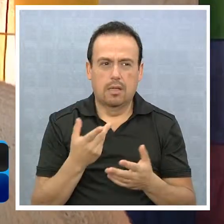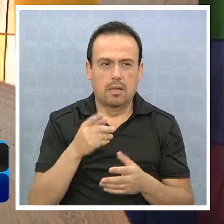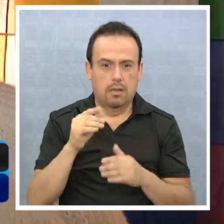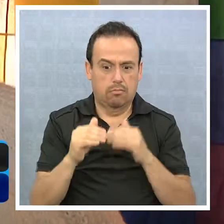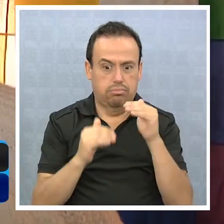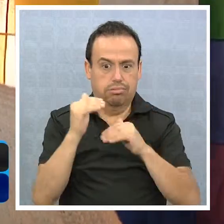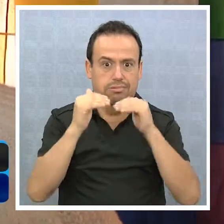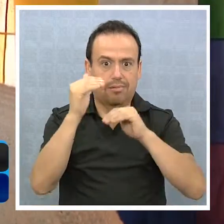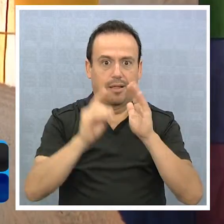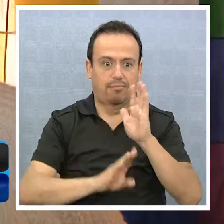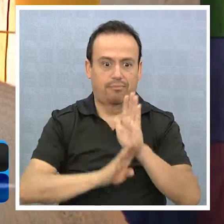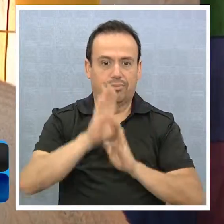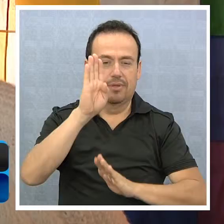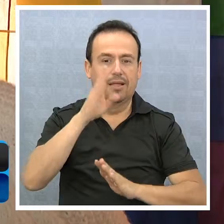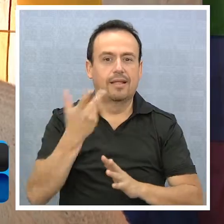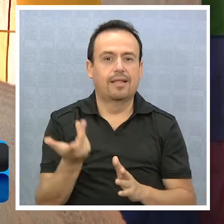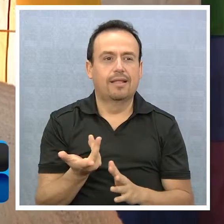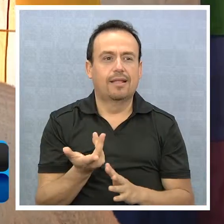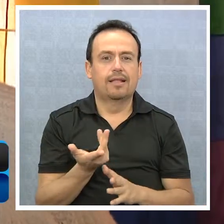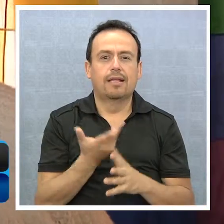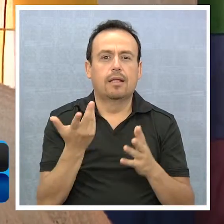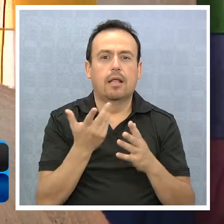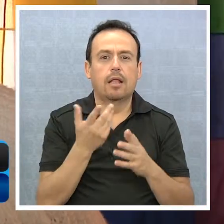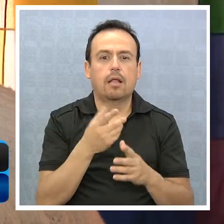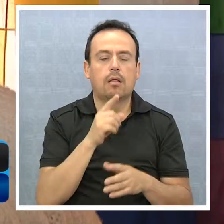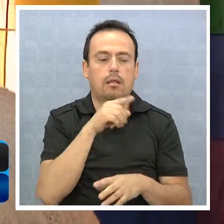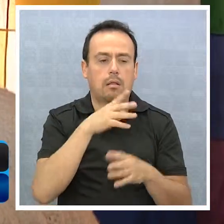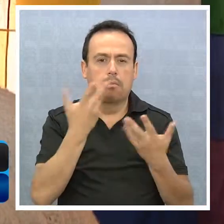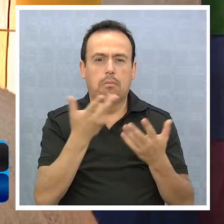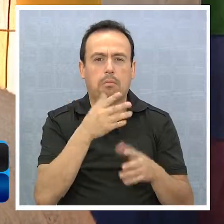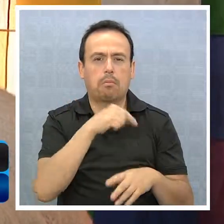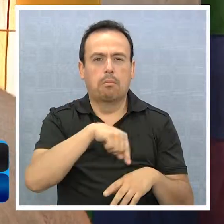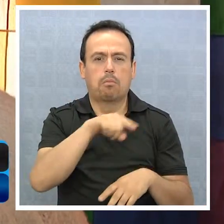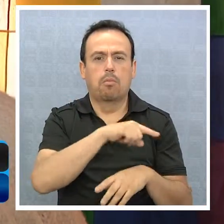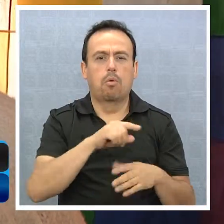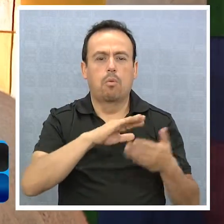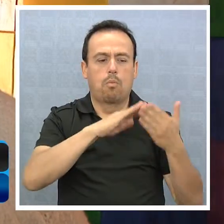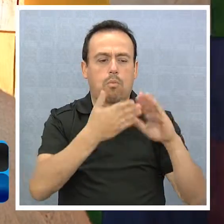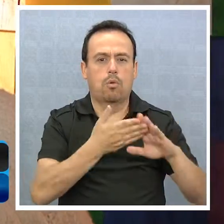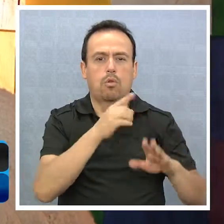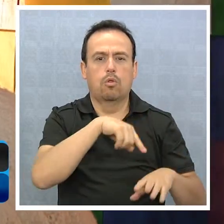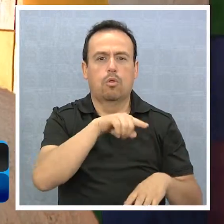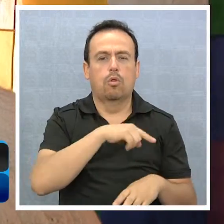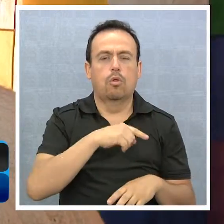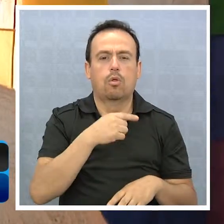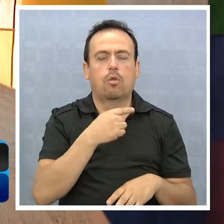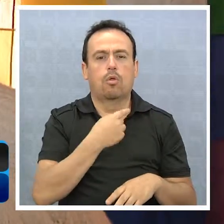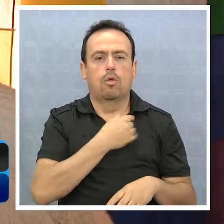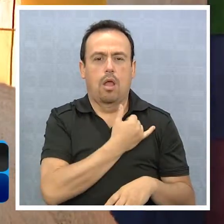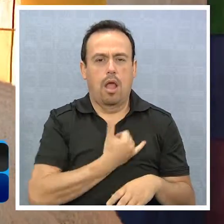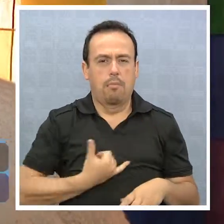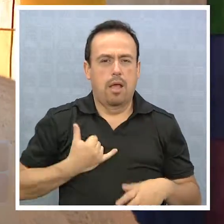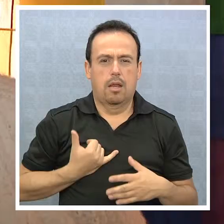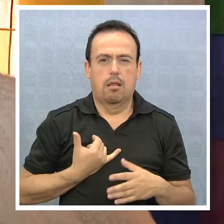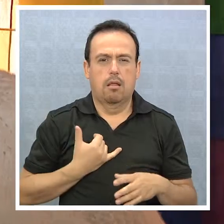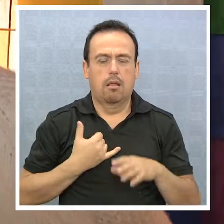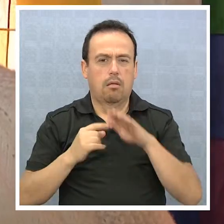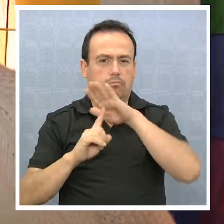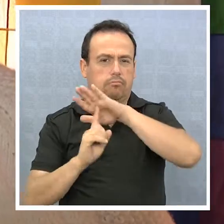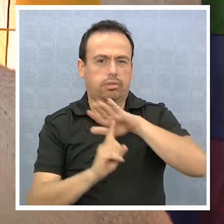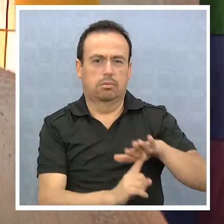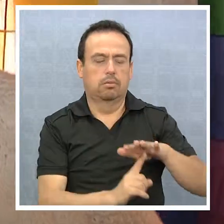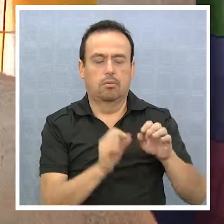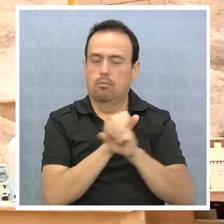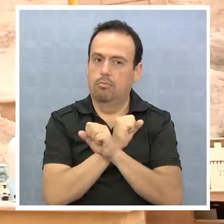el progreso de chile no puede ser a costa en la determinación de los pueblos originales porque